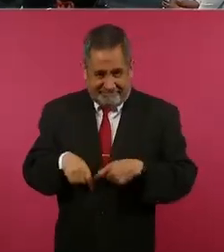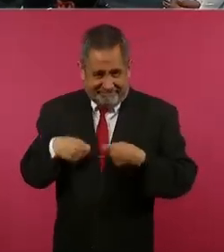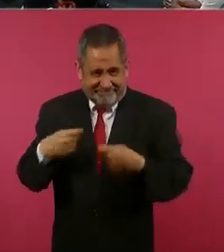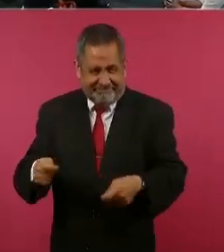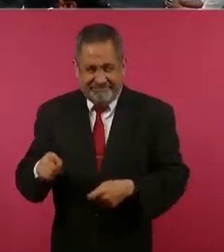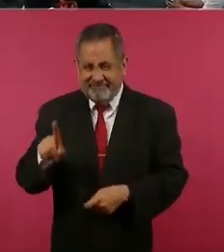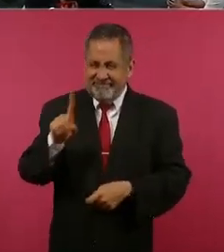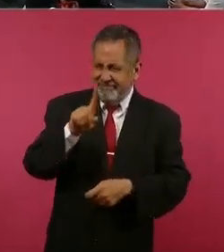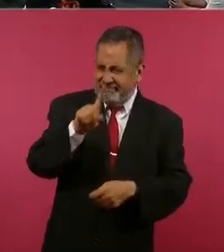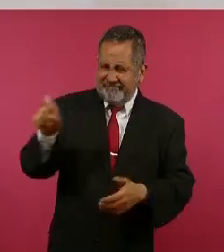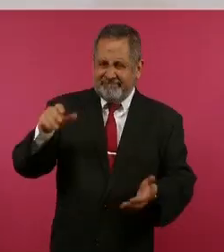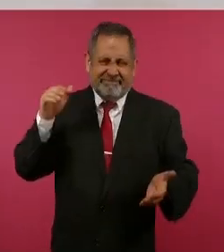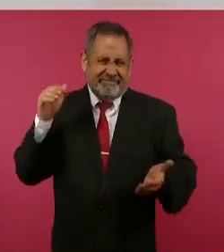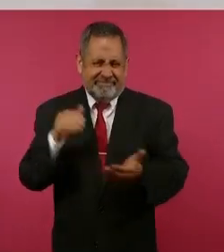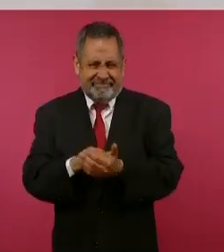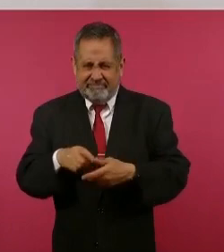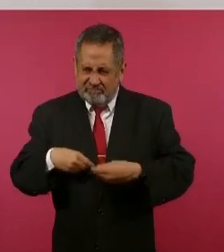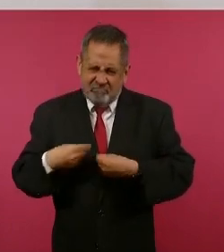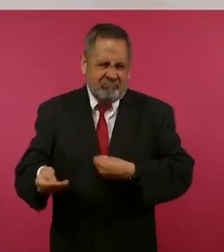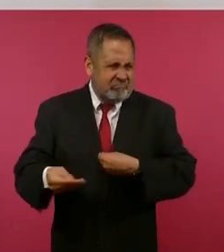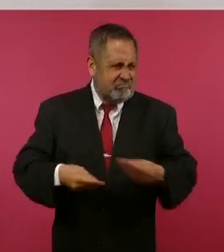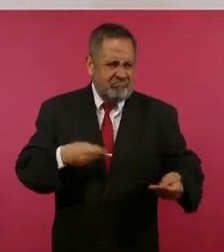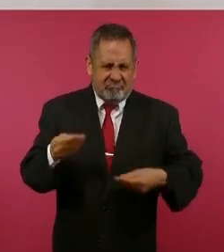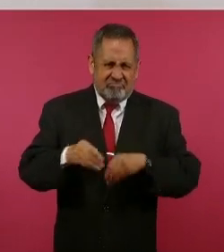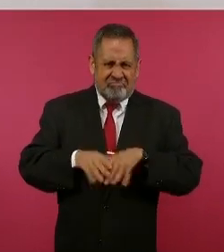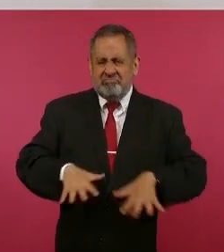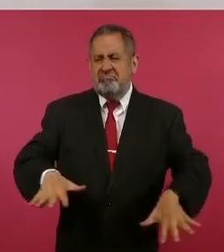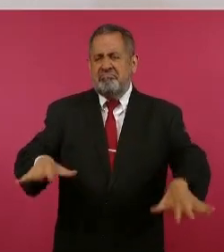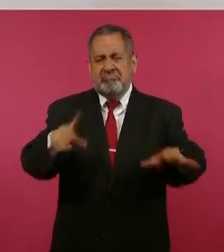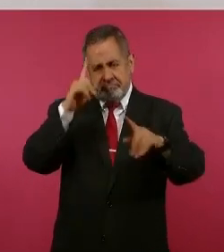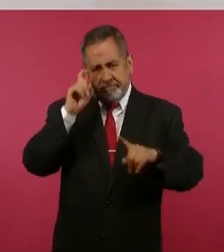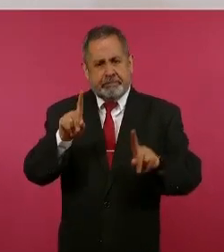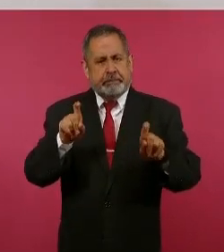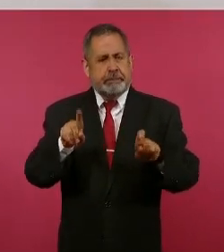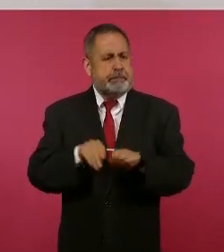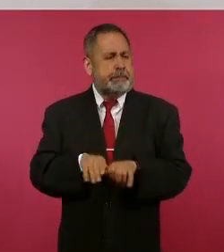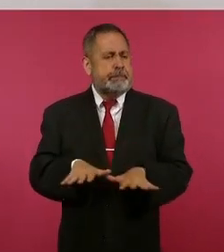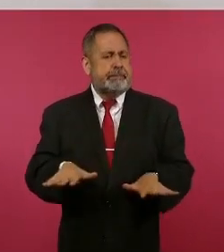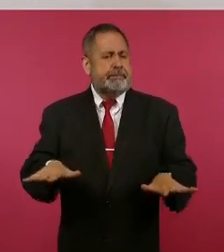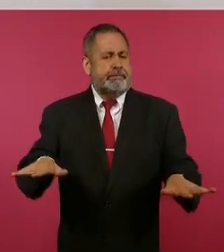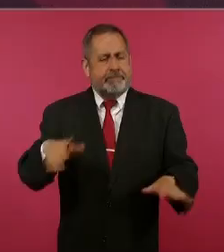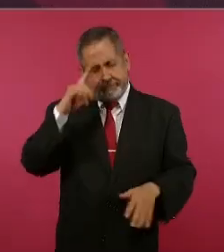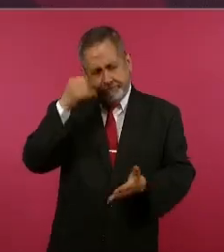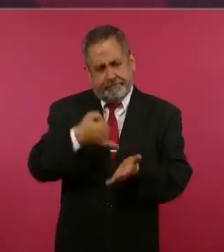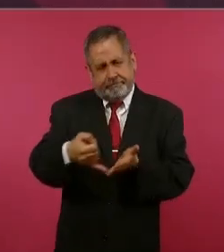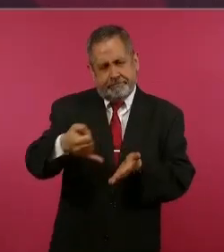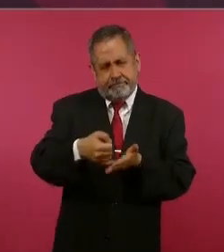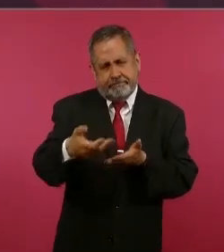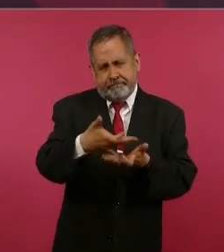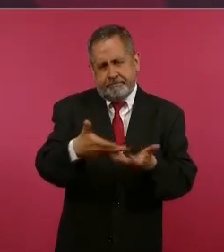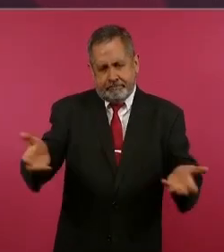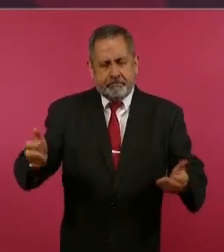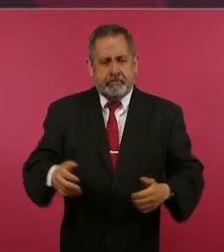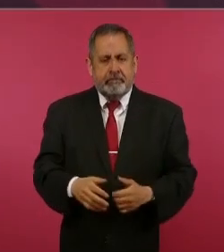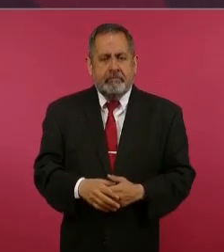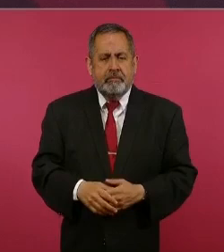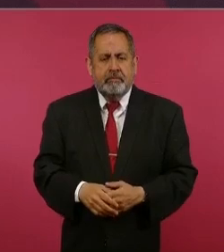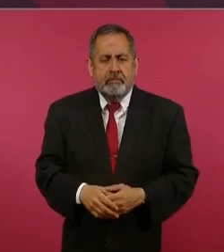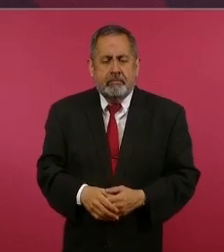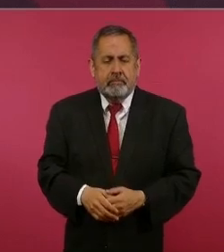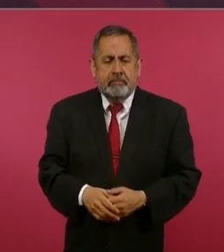de 100,000 hectáreas de riego. Es como lo